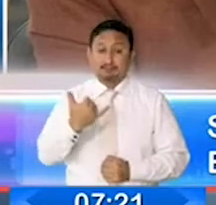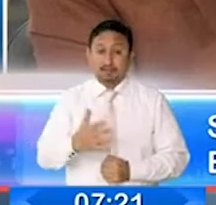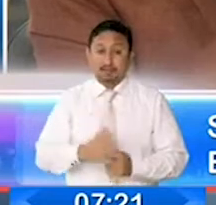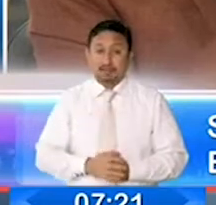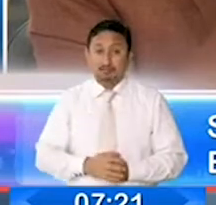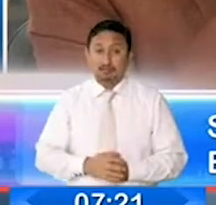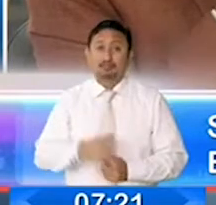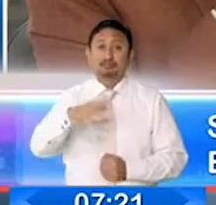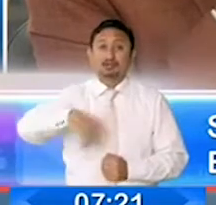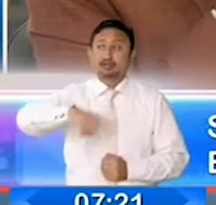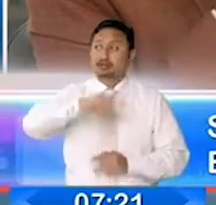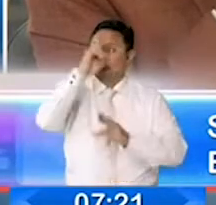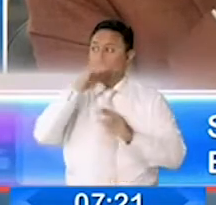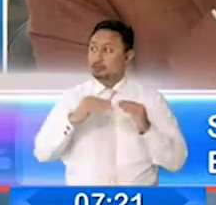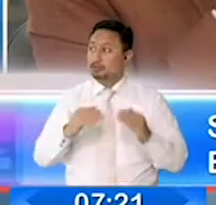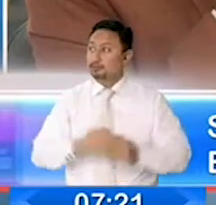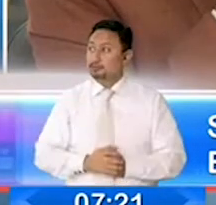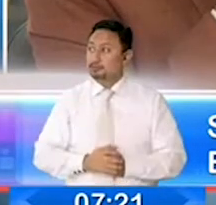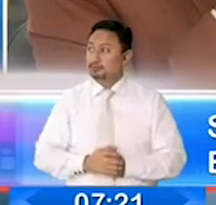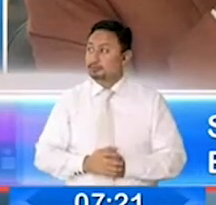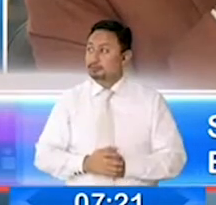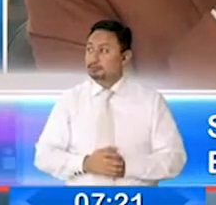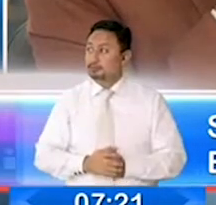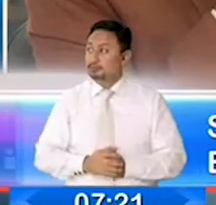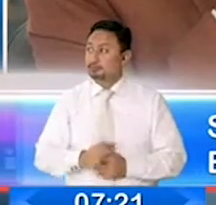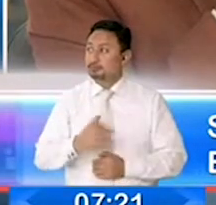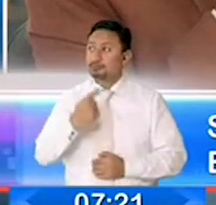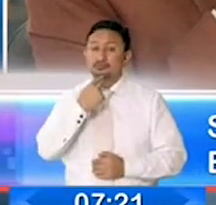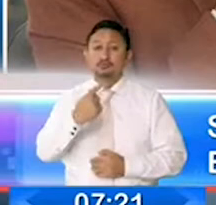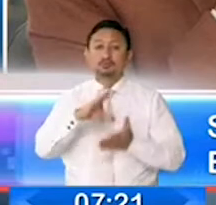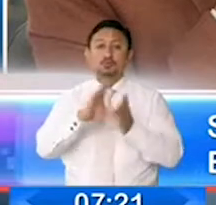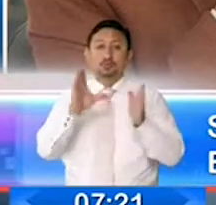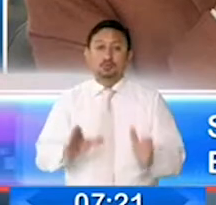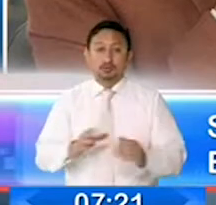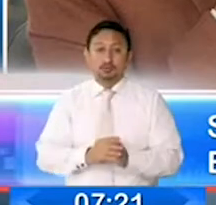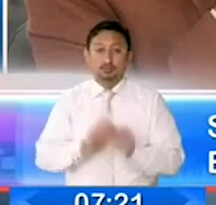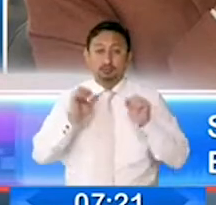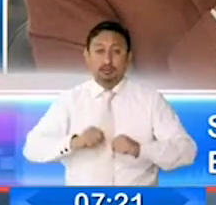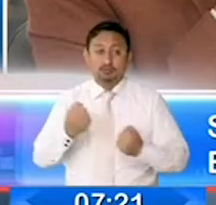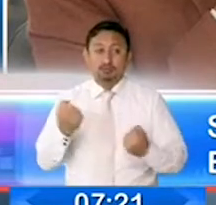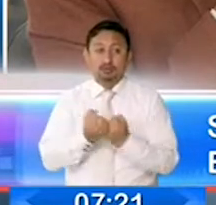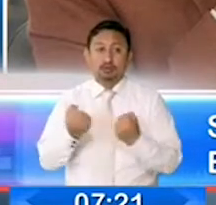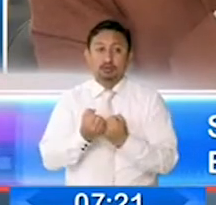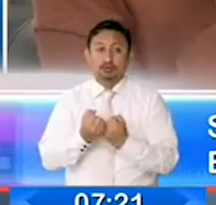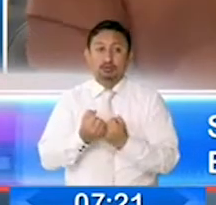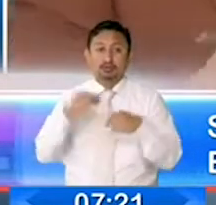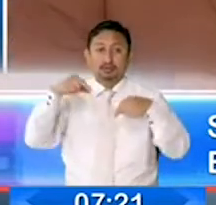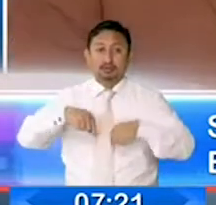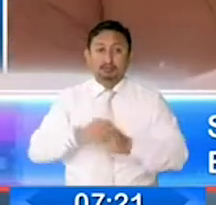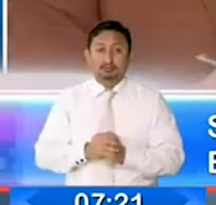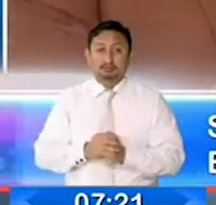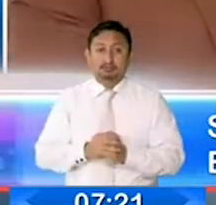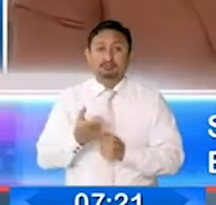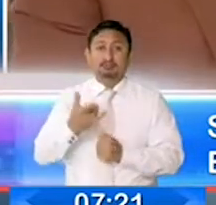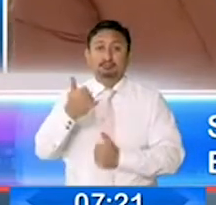un Estado de Derecho. Y decíamos, de parte de los ciudadanos, que podamos contribuir en el sometimiento al